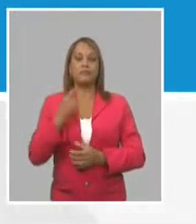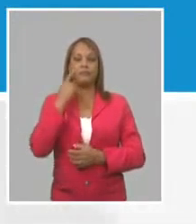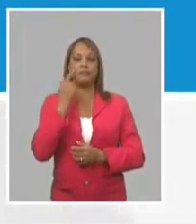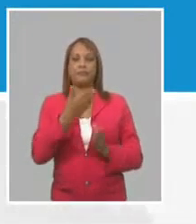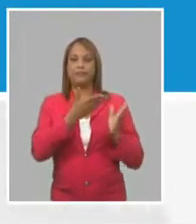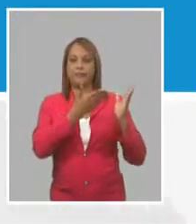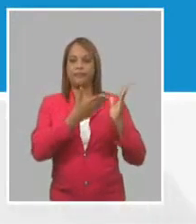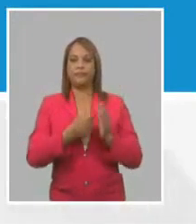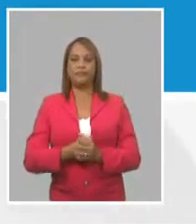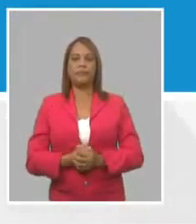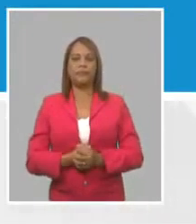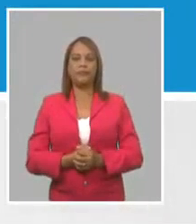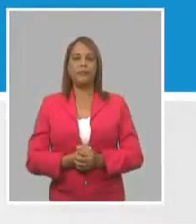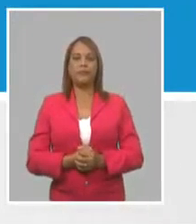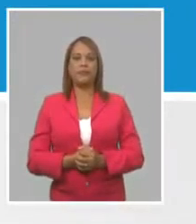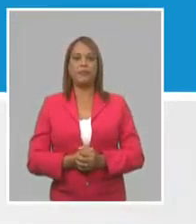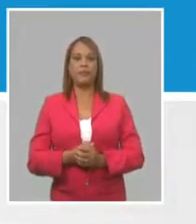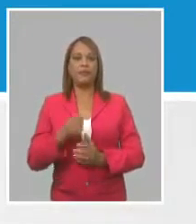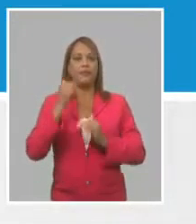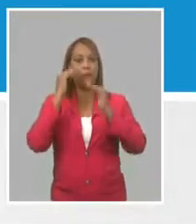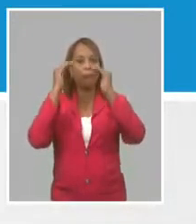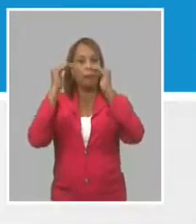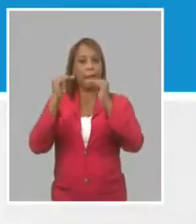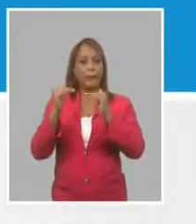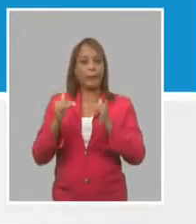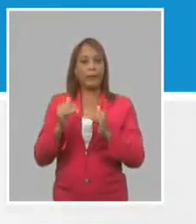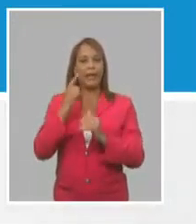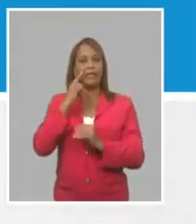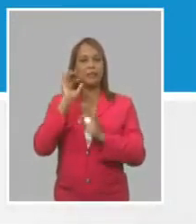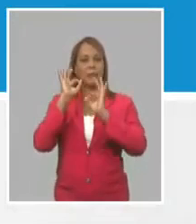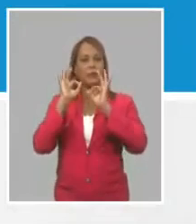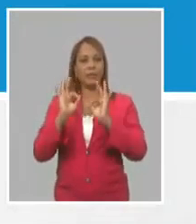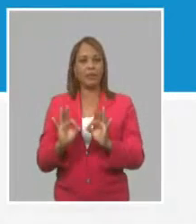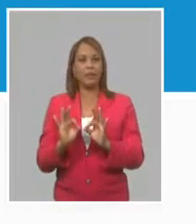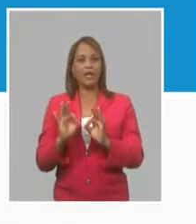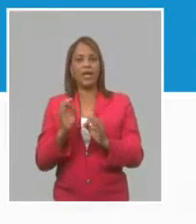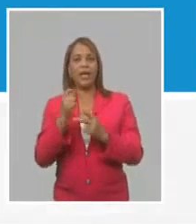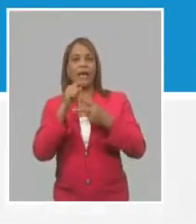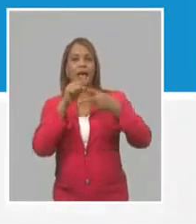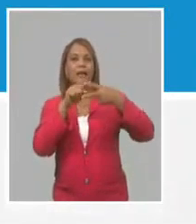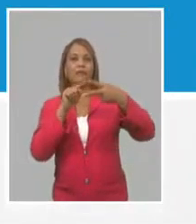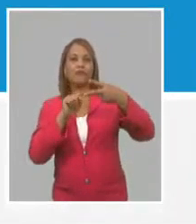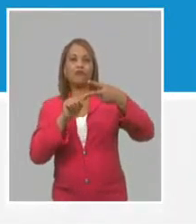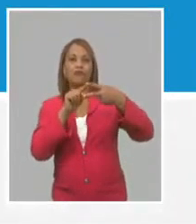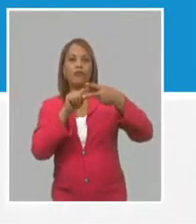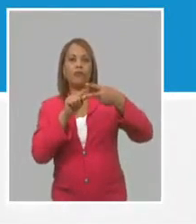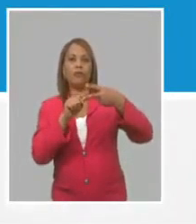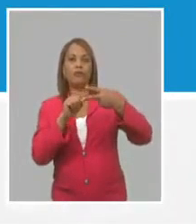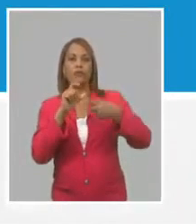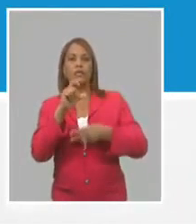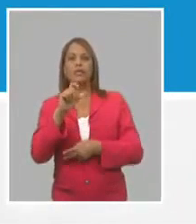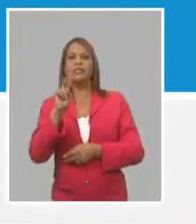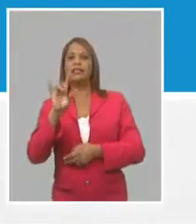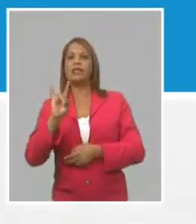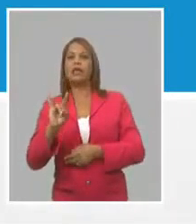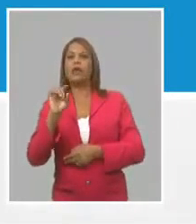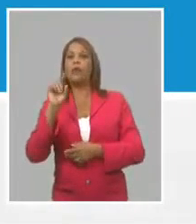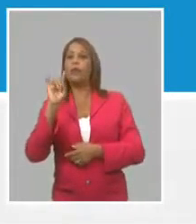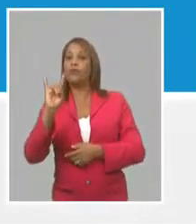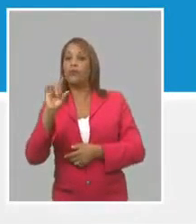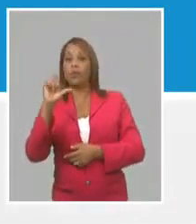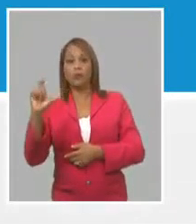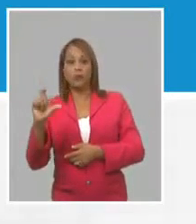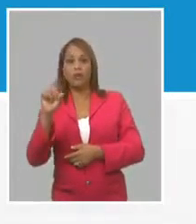favor. Ahí se están mirando exactamente que hay dos monedas, el CUP y el